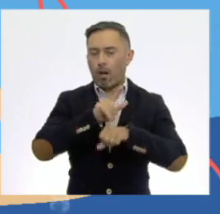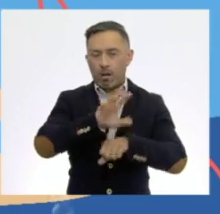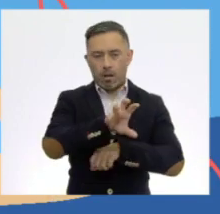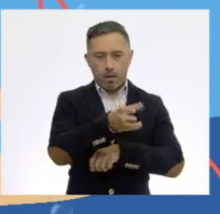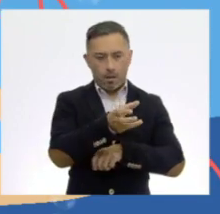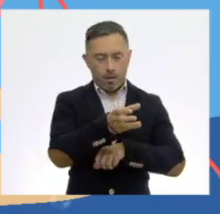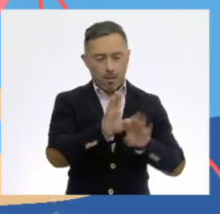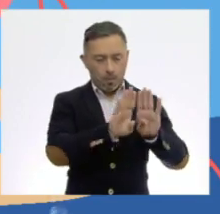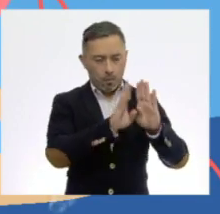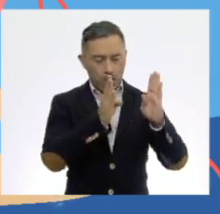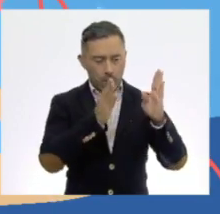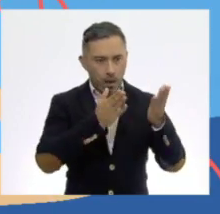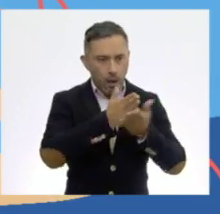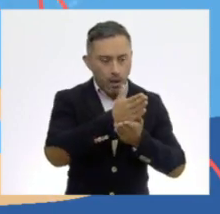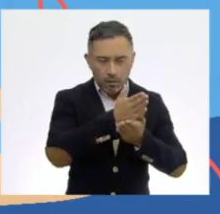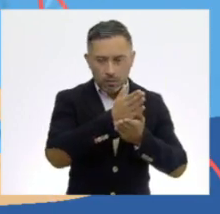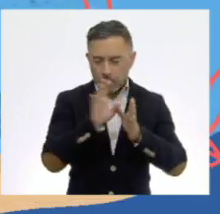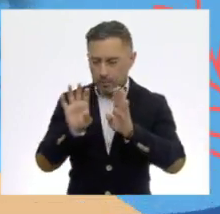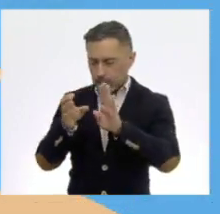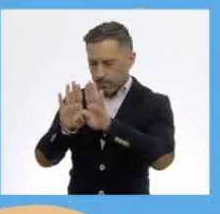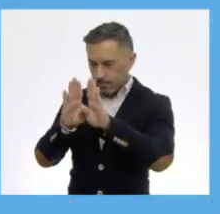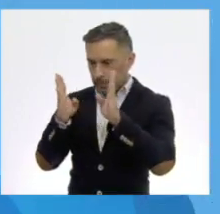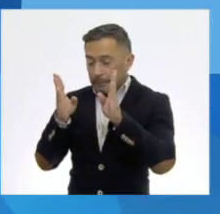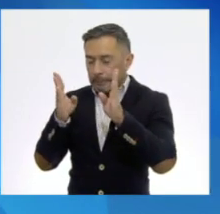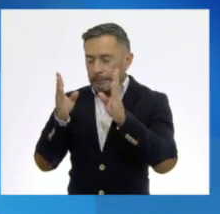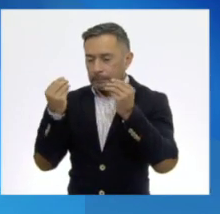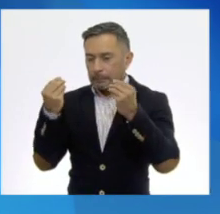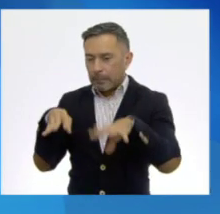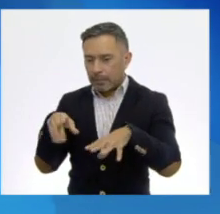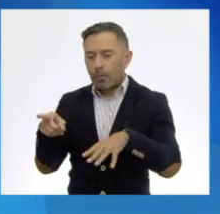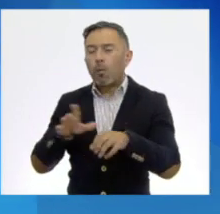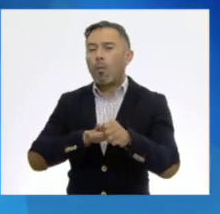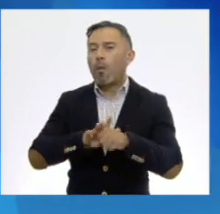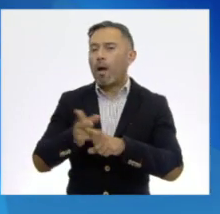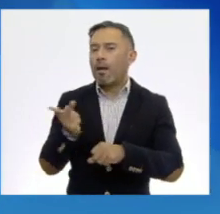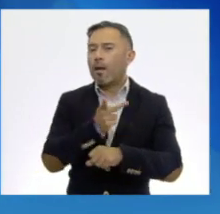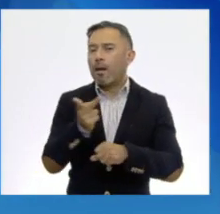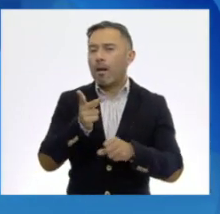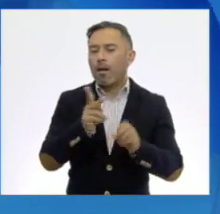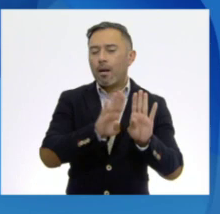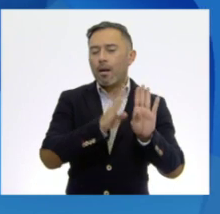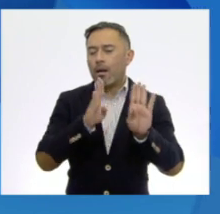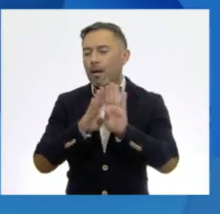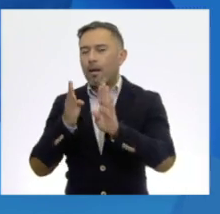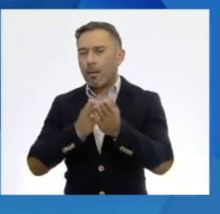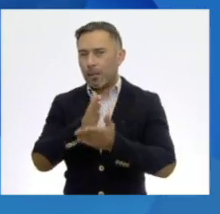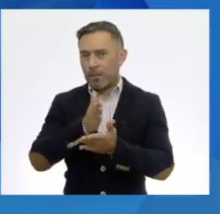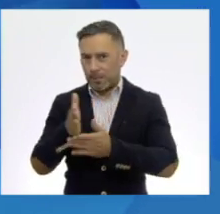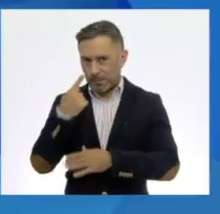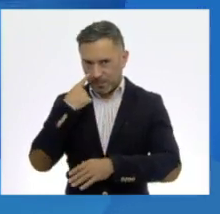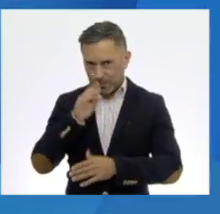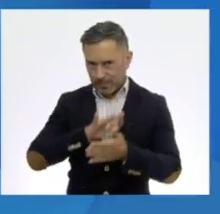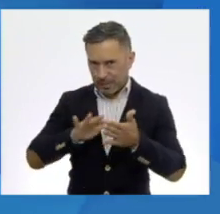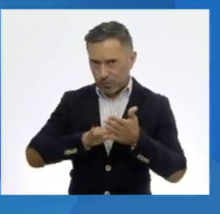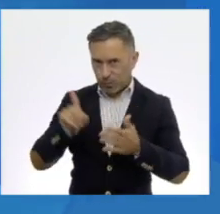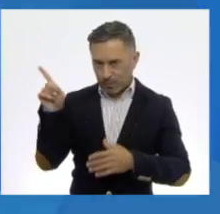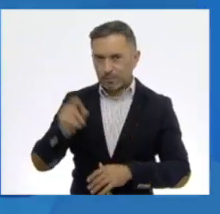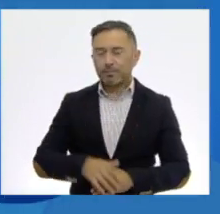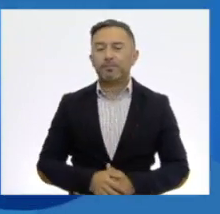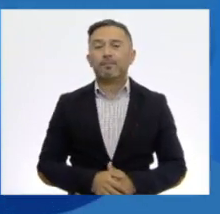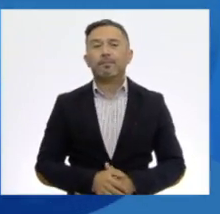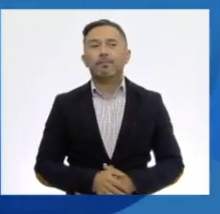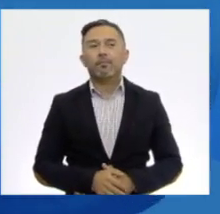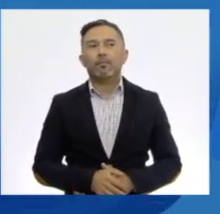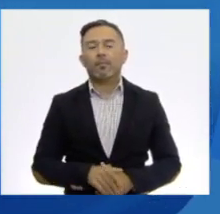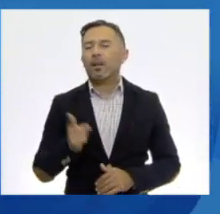bien, vamos a verlo en pantalla para que entonces las niñas y los niños también puedan ayudarnos con la lectura. Esta es la situación.